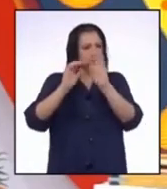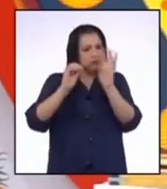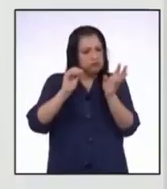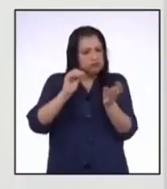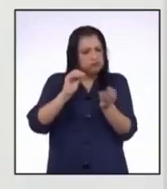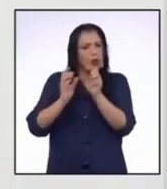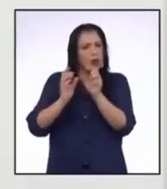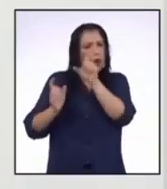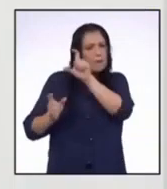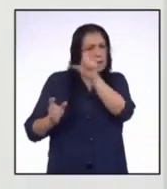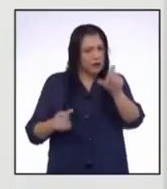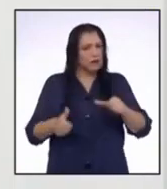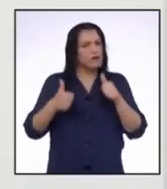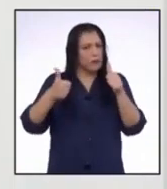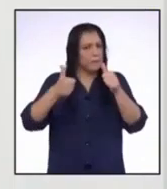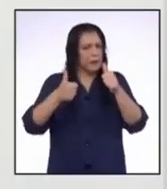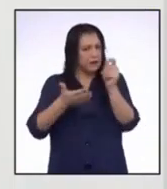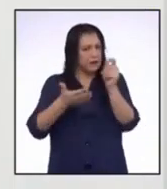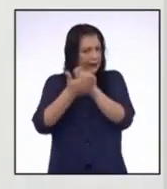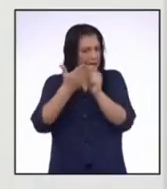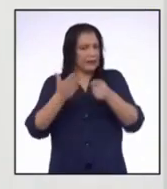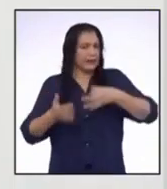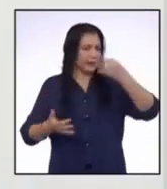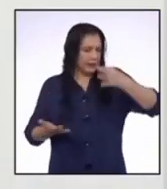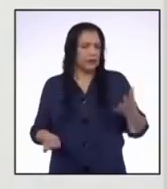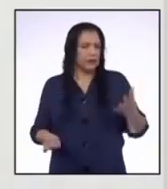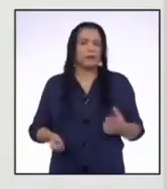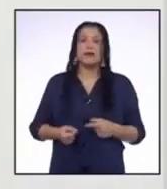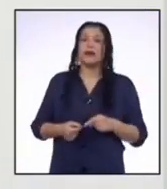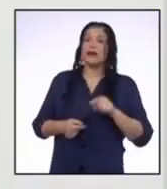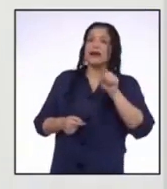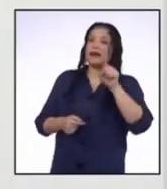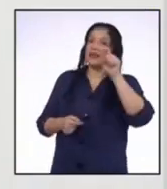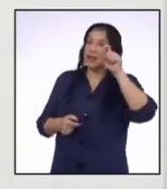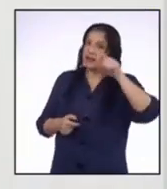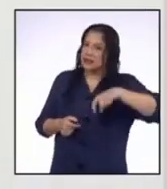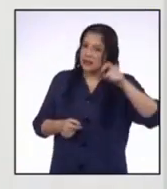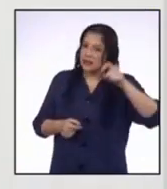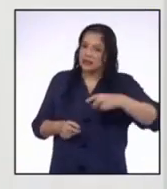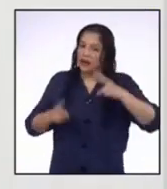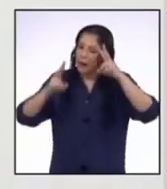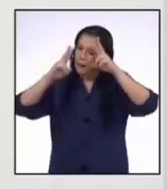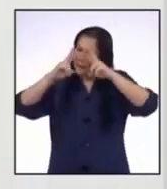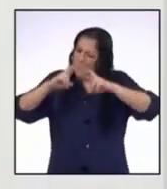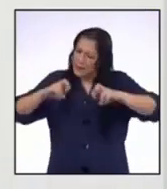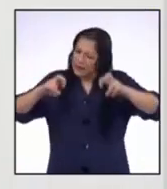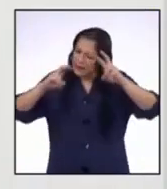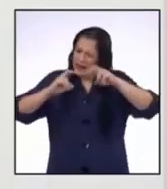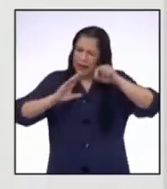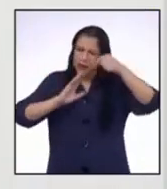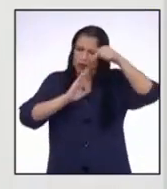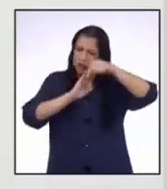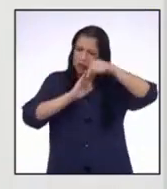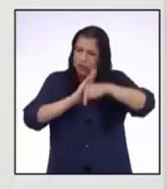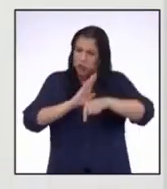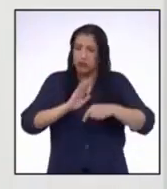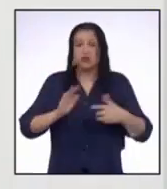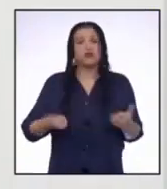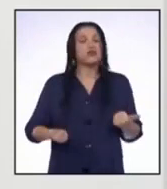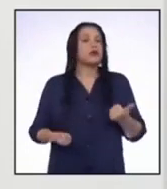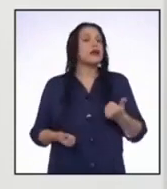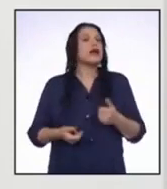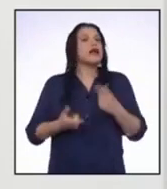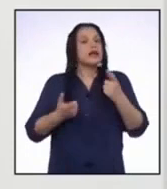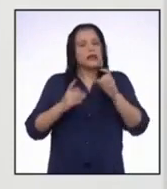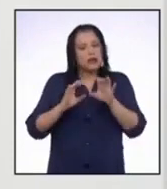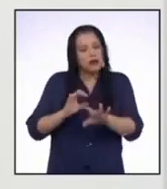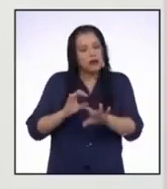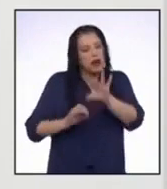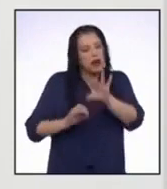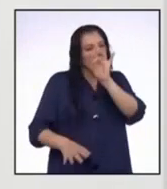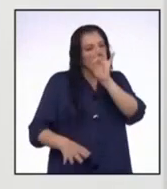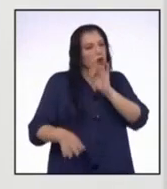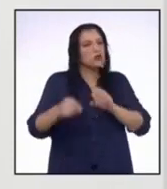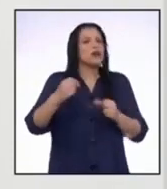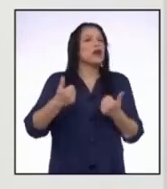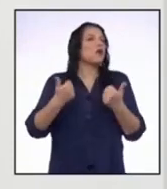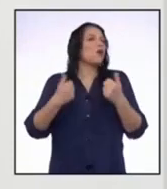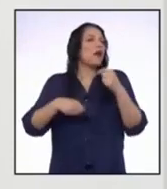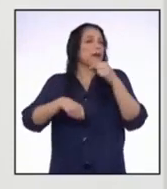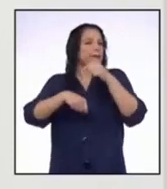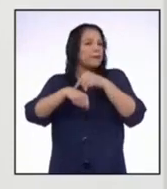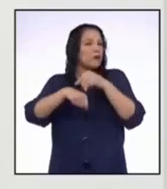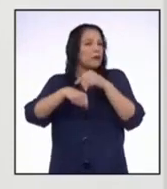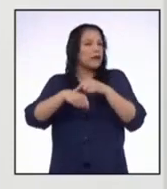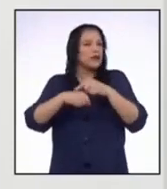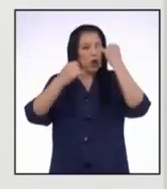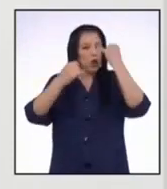de buena calidad. Para que eso se logre, necesitas investigar a profundidad e identificar en qué